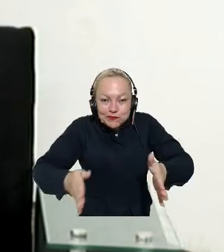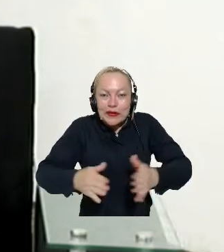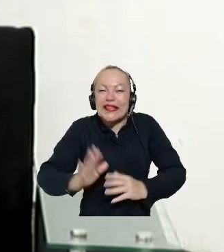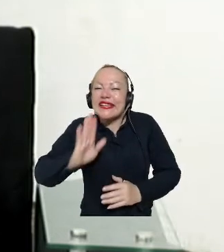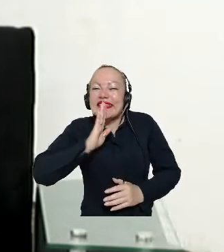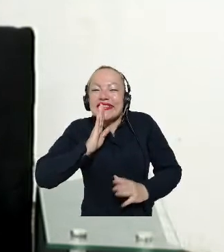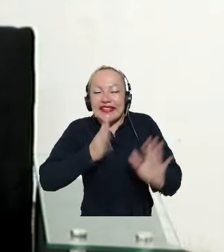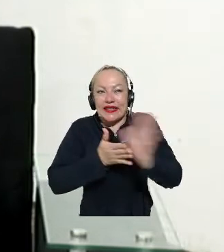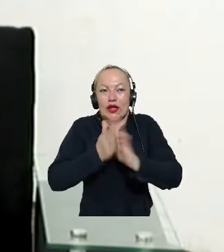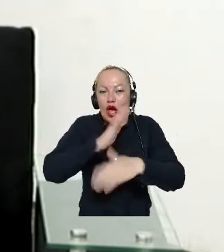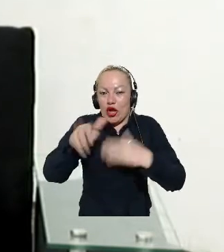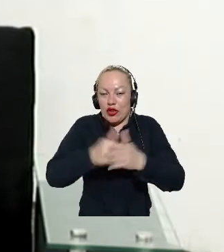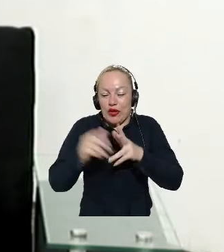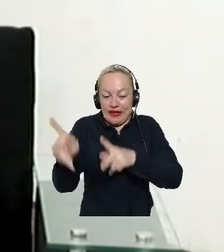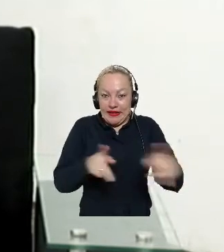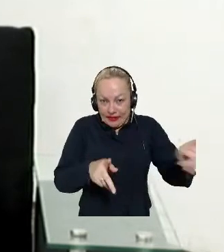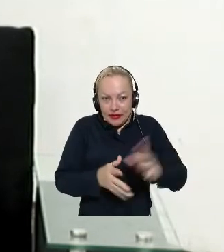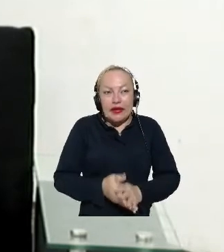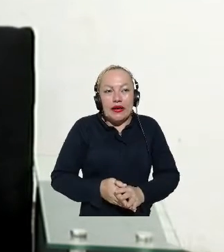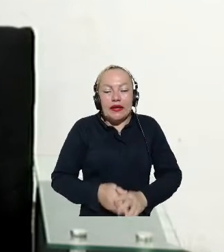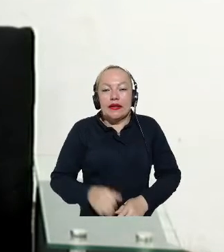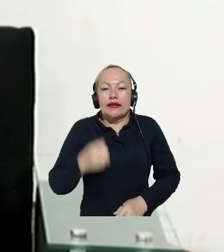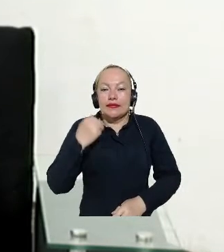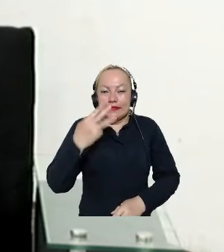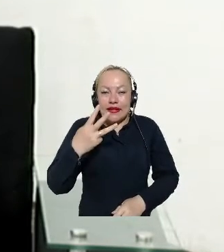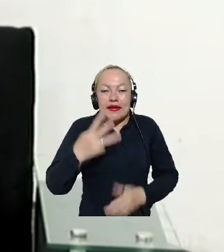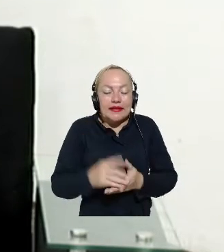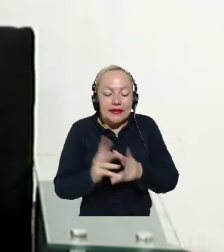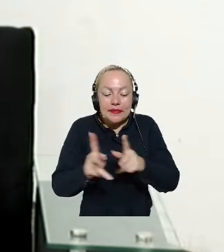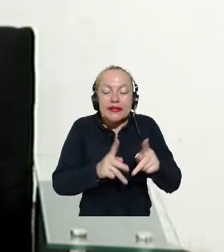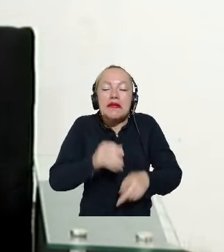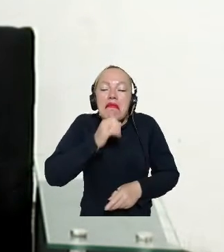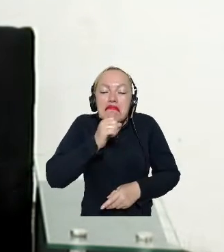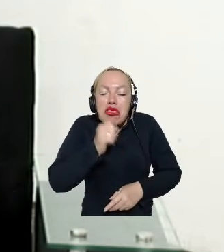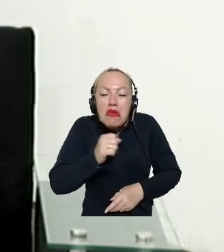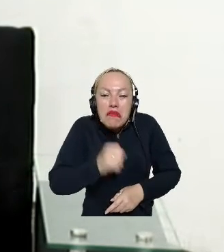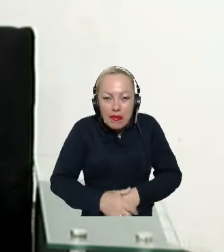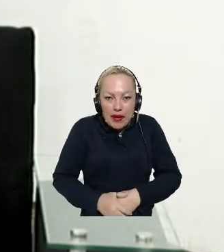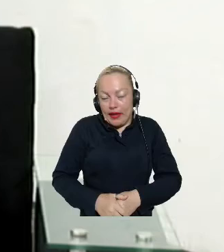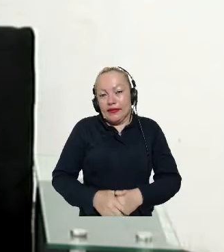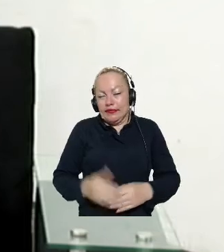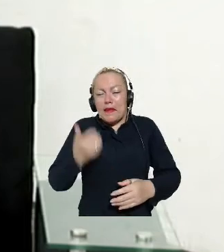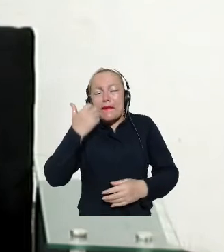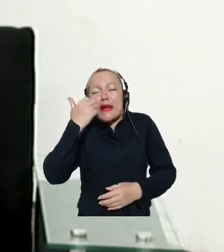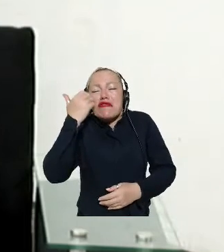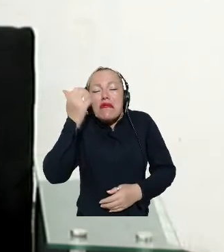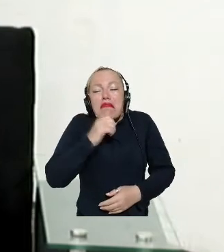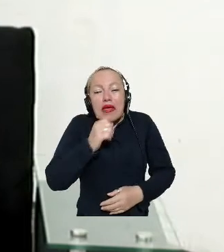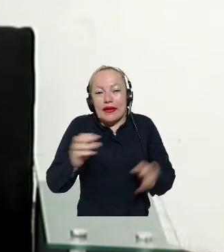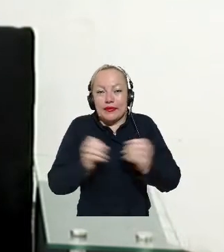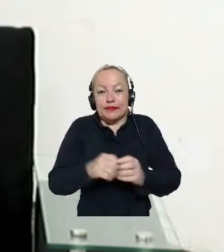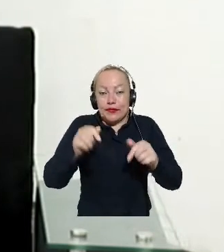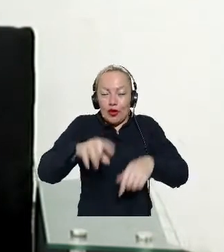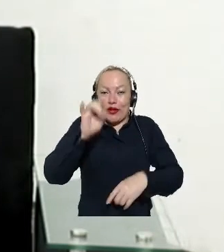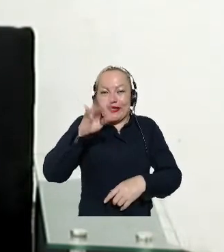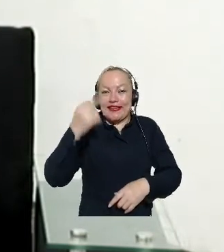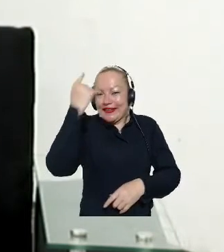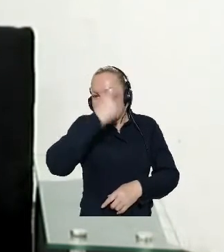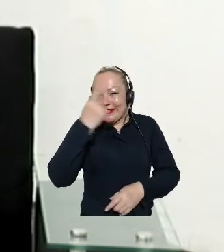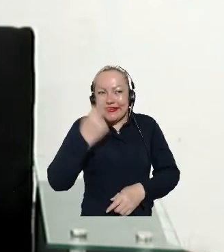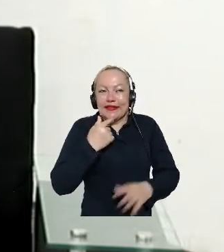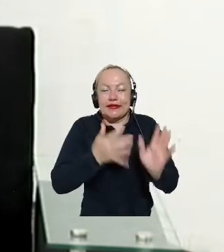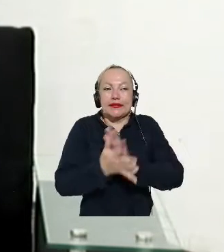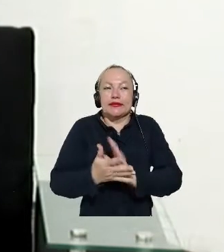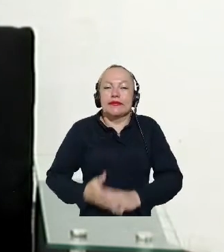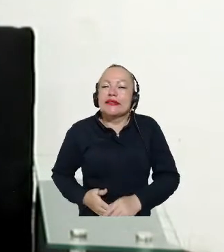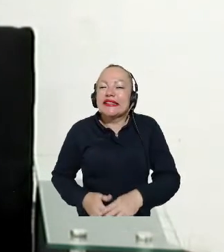atender a los pacientes de la tercera edad. Hoy entonces, día hoy, 15 de septiembre. ¿Qué vendría